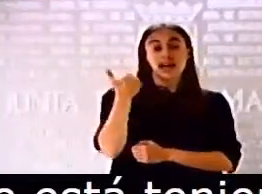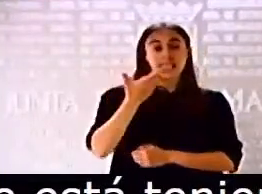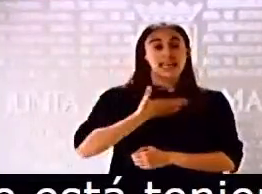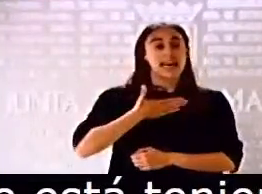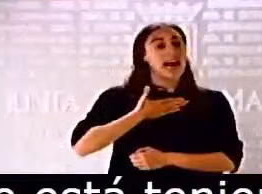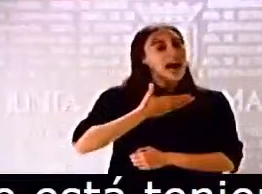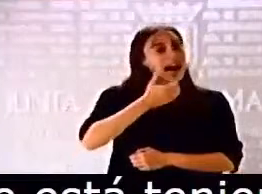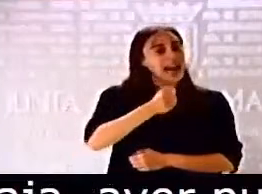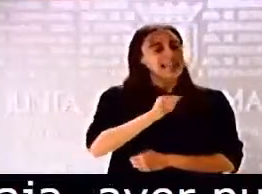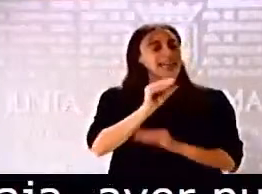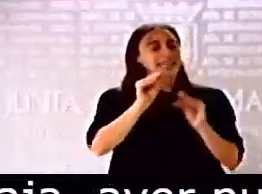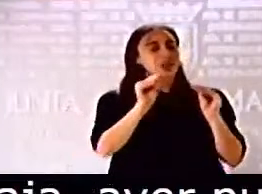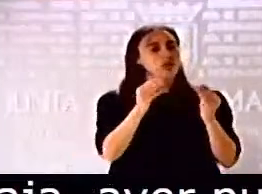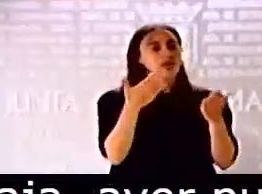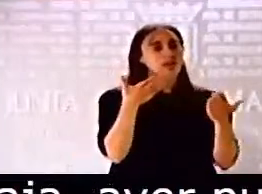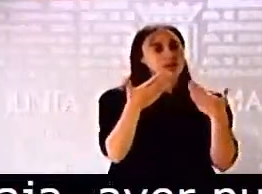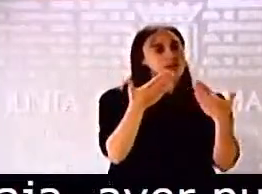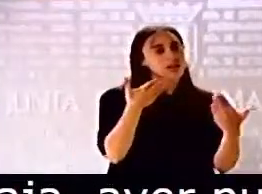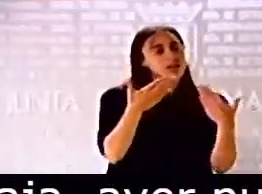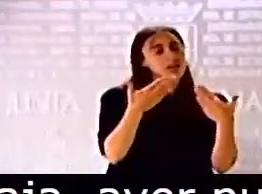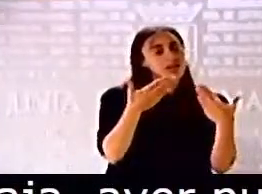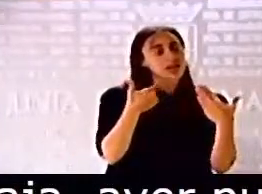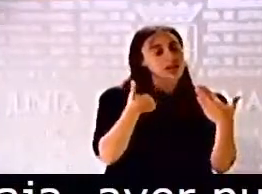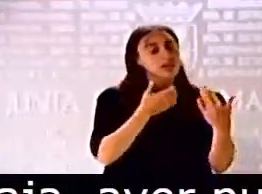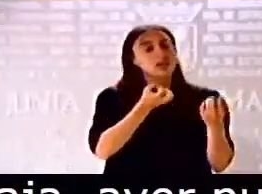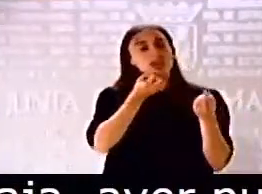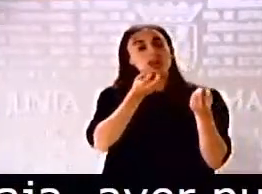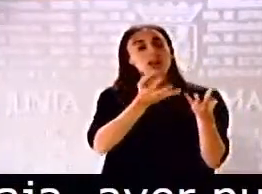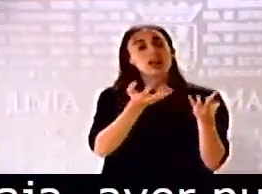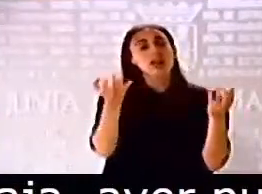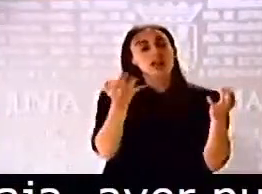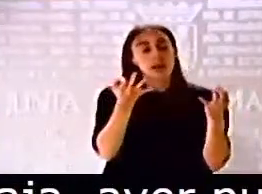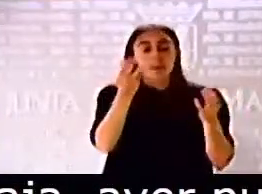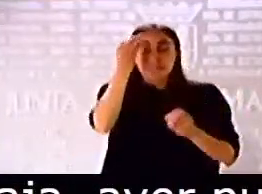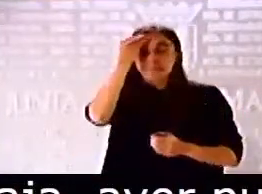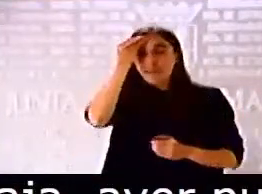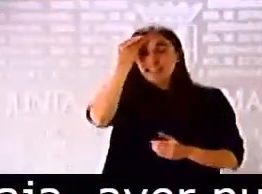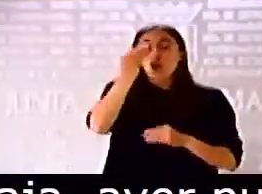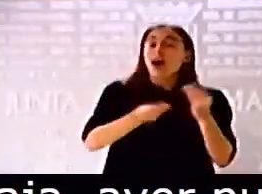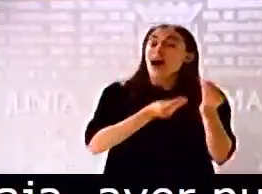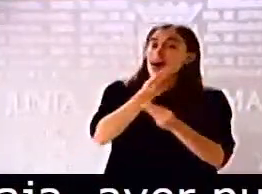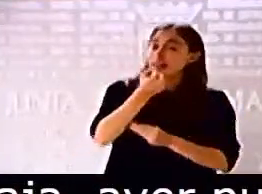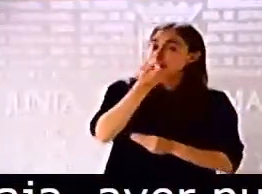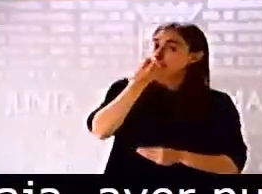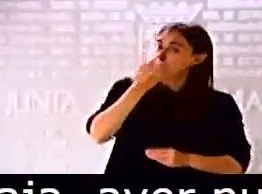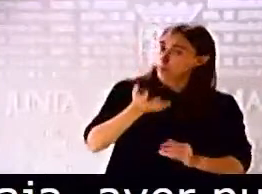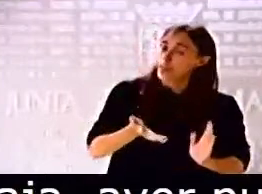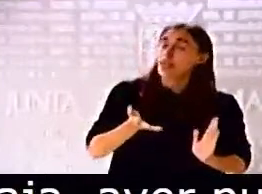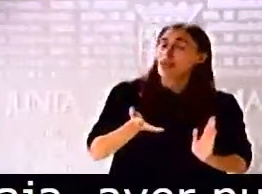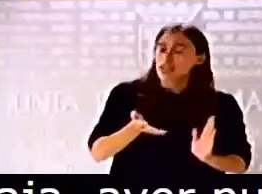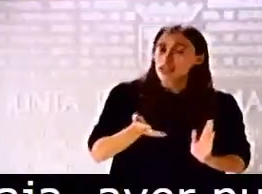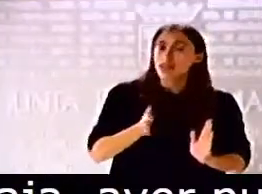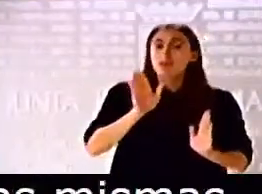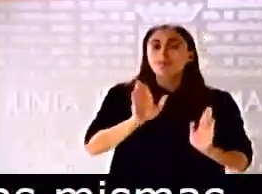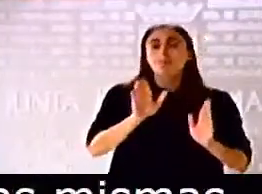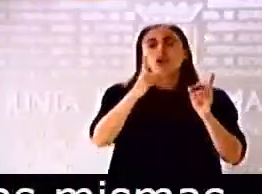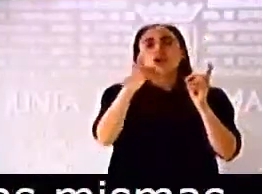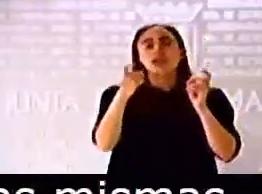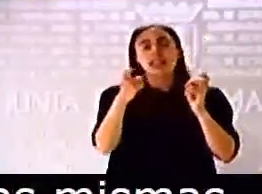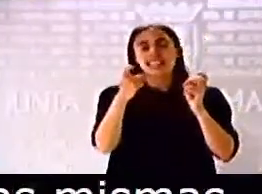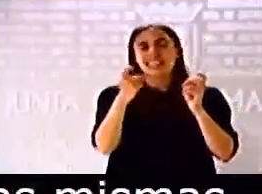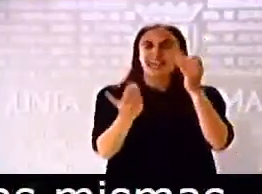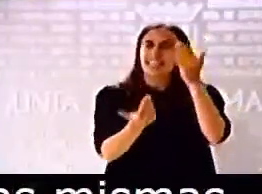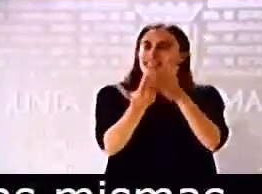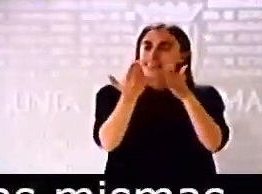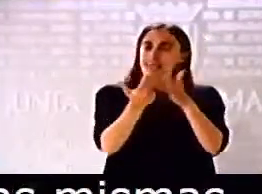alcalde y le trasladaba estas mismas palabras. Creo que lo están haciendo bien en Zarza de Granadilla, pero necesitan algunos días